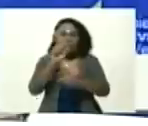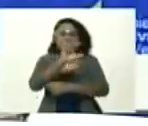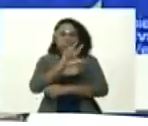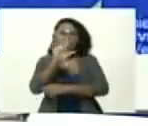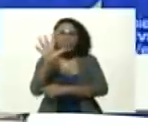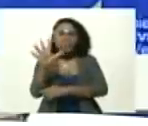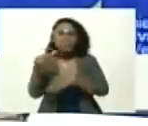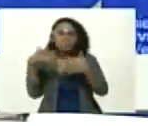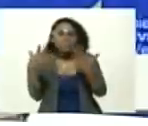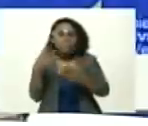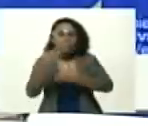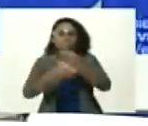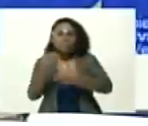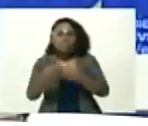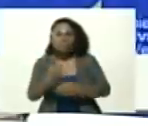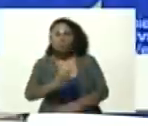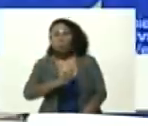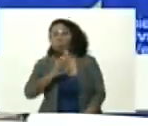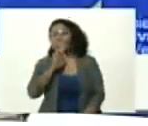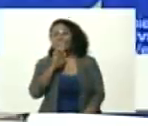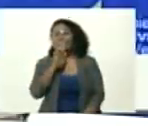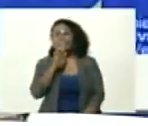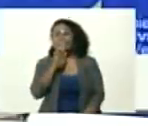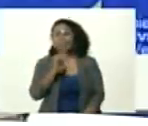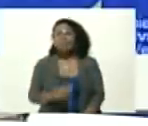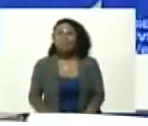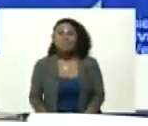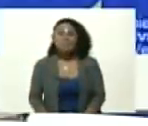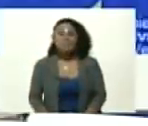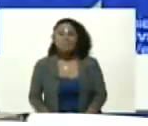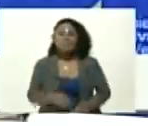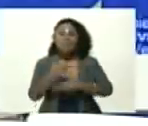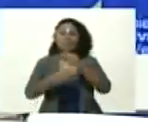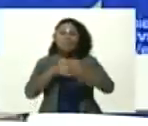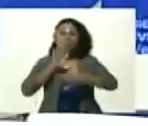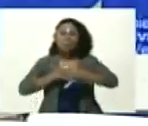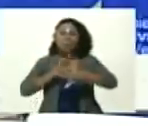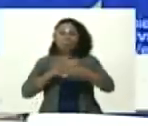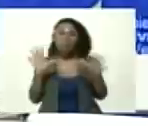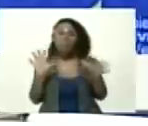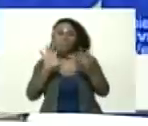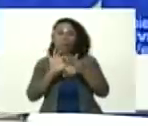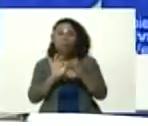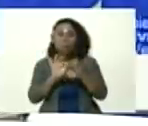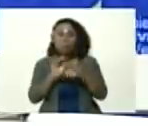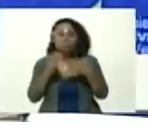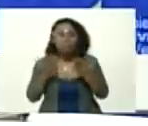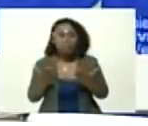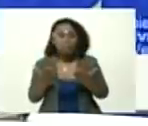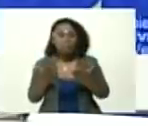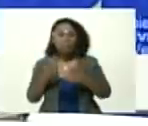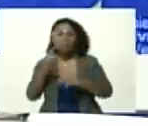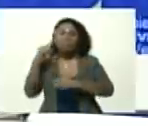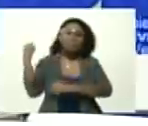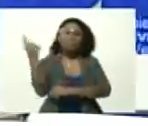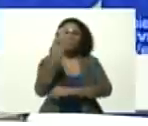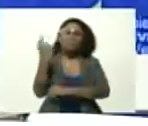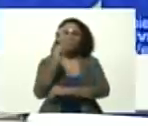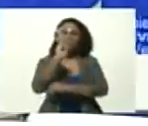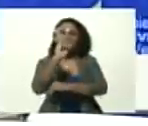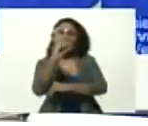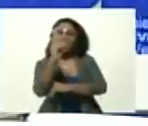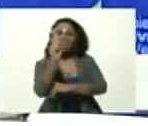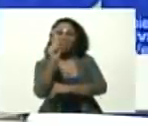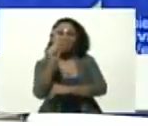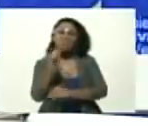35, que fue devastadora. La onda tropical que estaba asociada a el huracán Ida, que bueno,